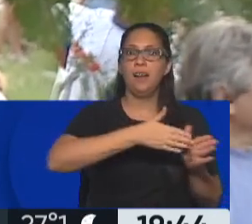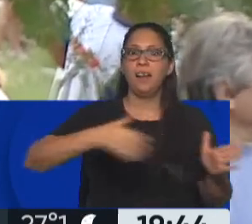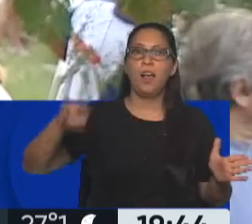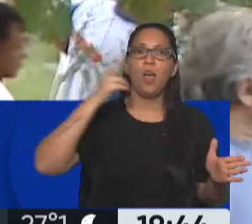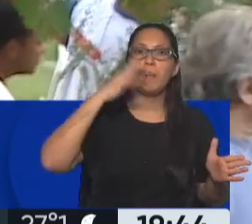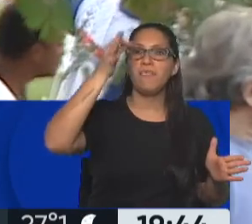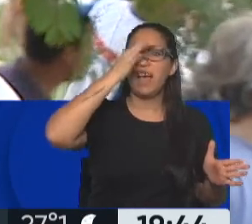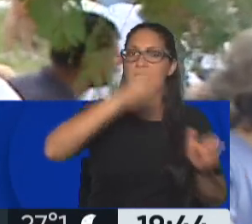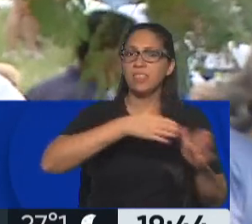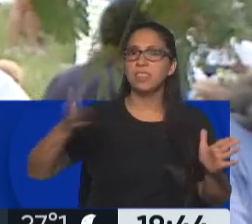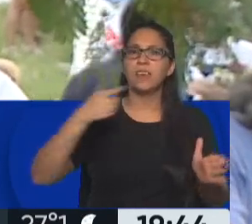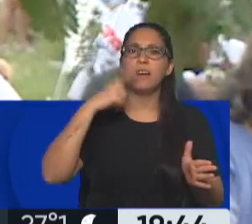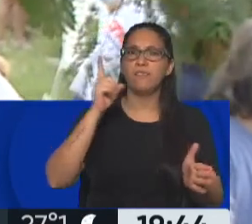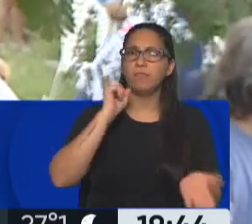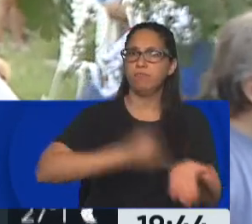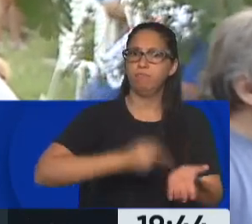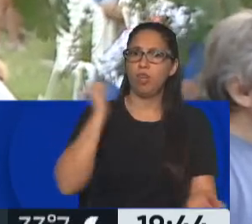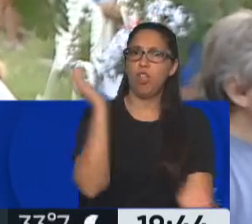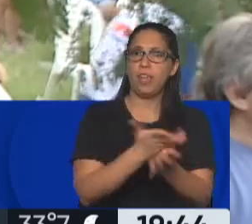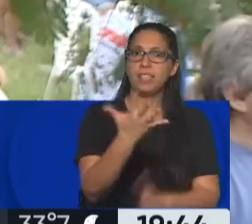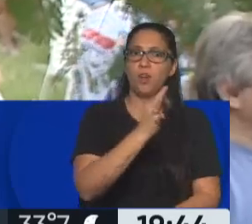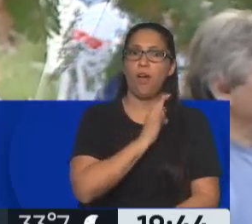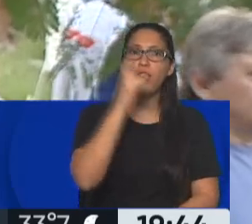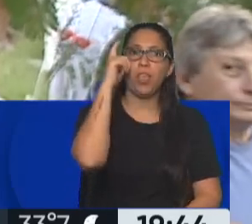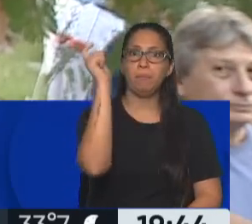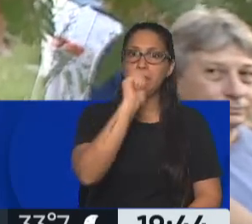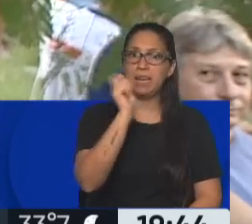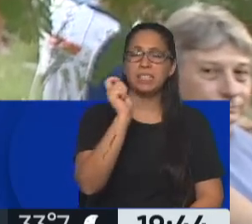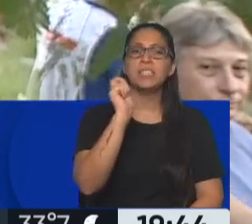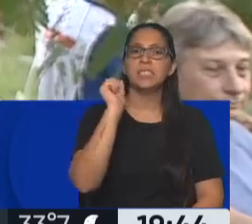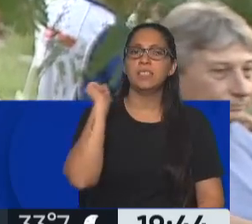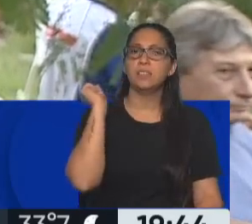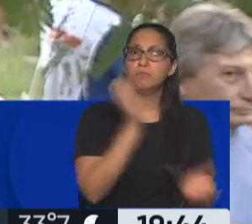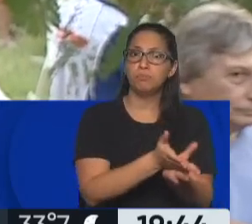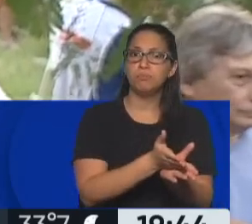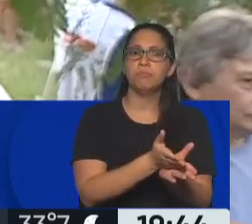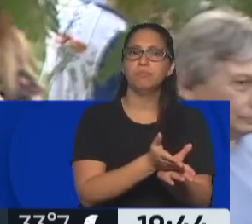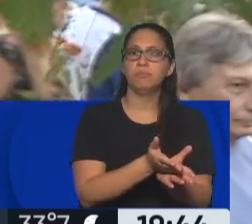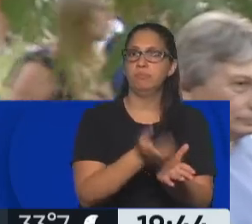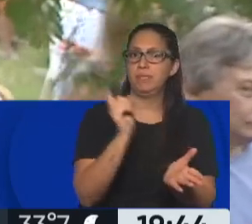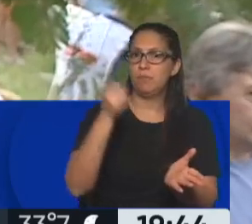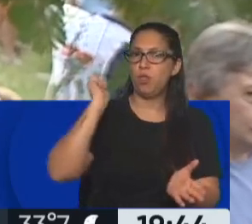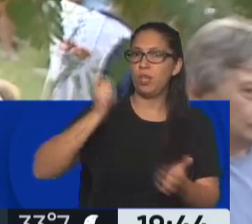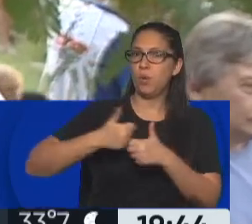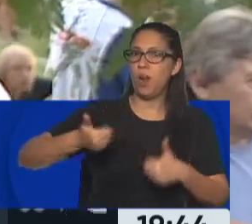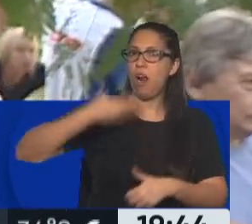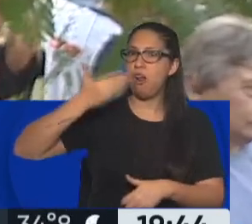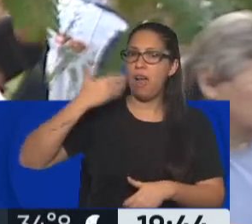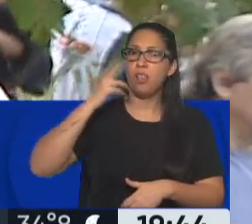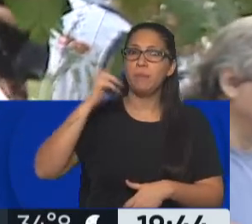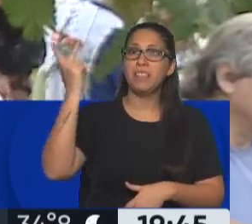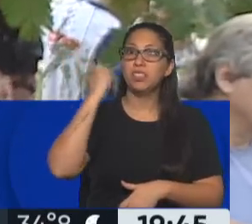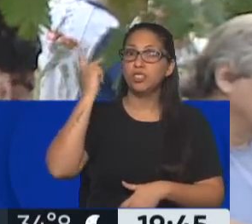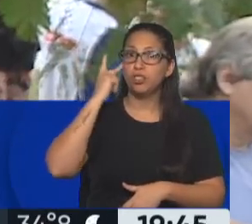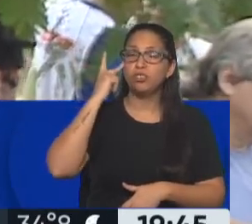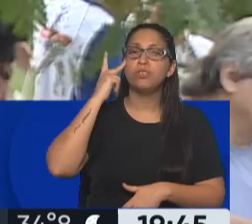la ratificación de una condena a 5 años y 10 meses que había dictado un tribunal oral en el año 2018,